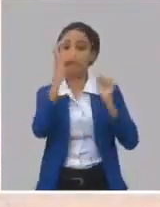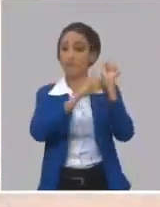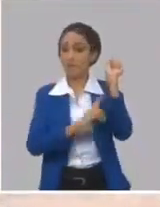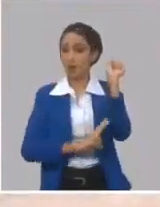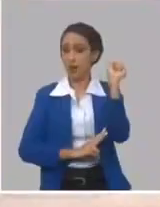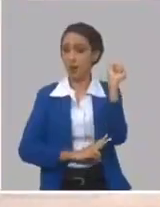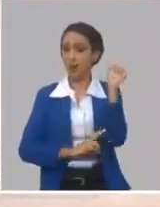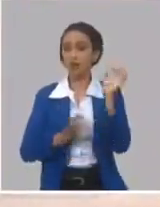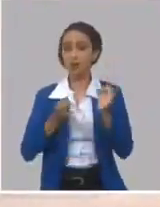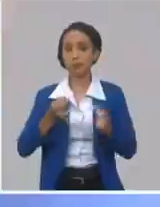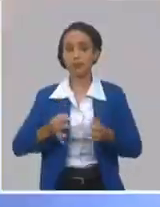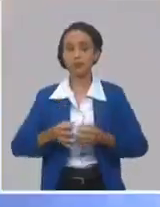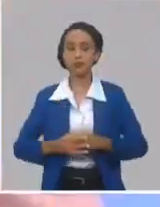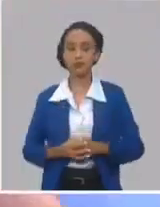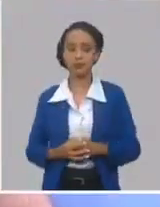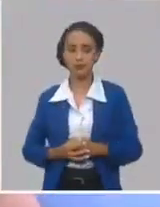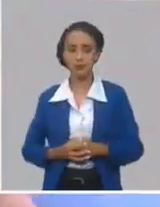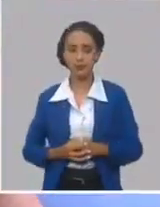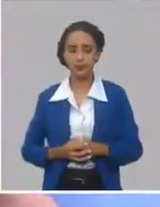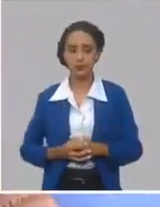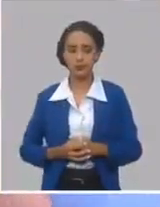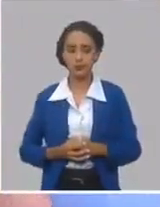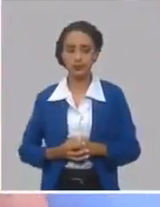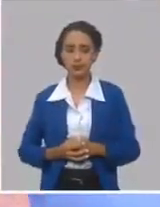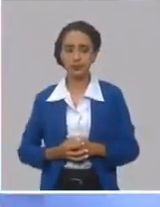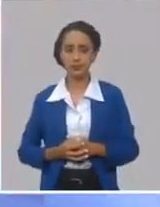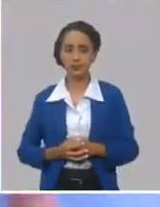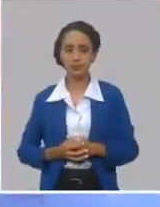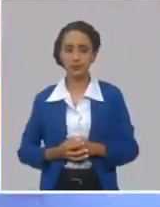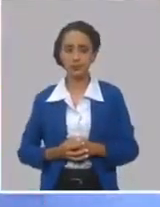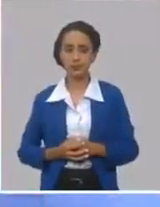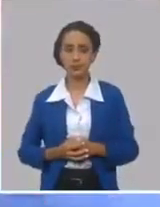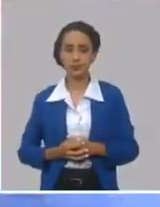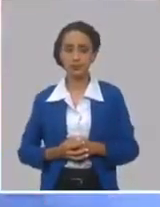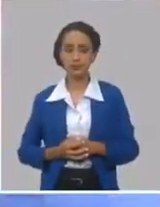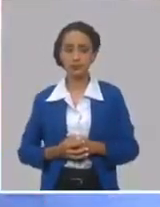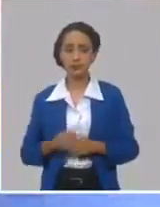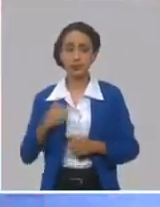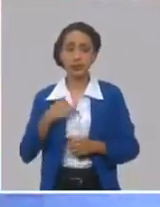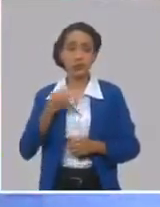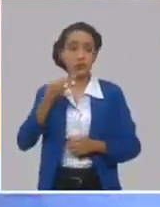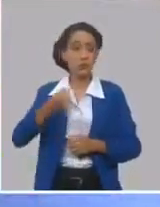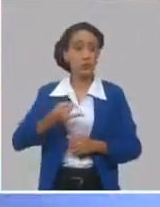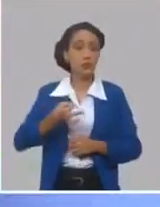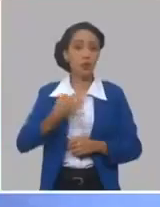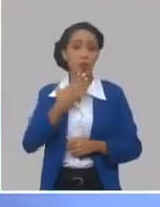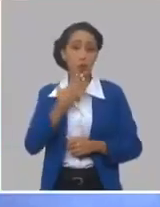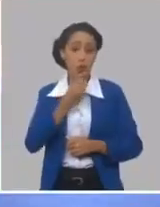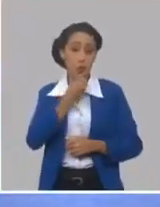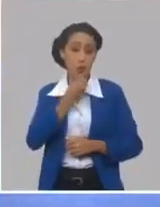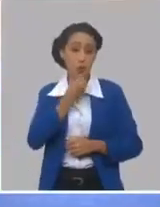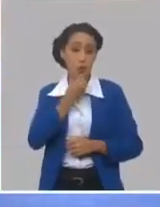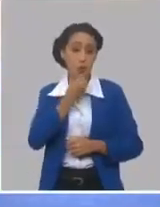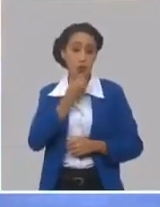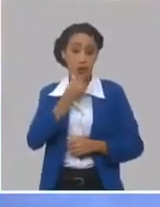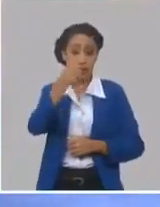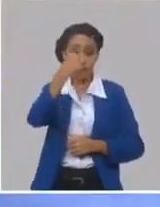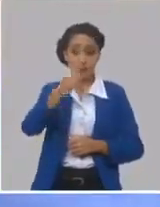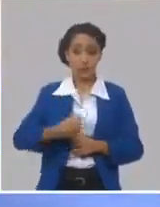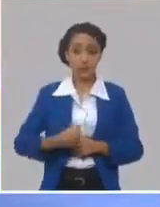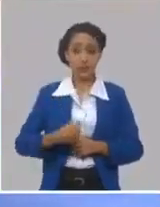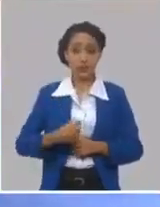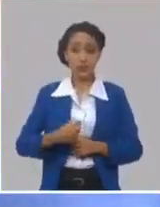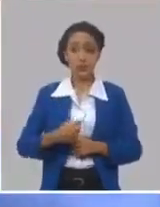integralmente, no tiene prestigio. La capacidad que tenga uno de labrarse el criterio de otras personas, donde no solamente es desde un punto de